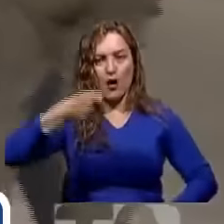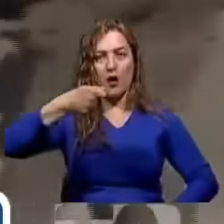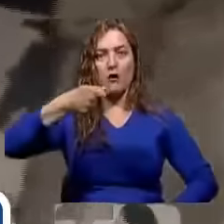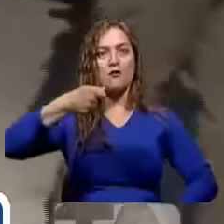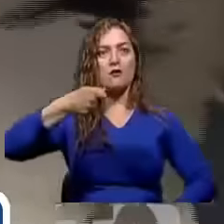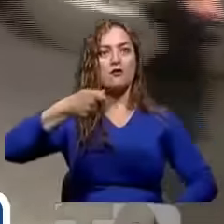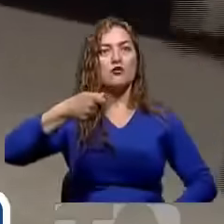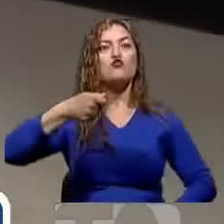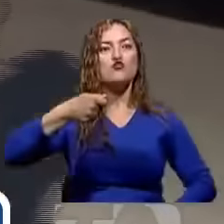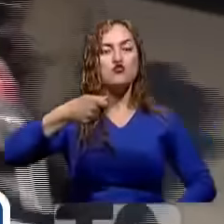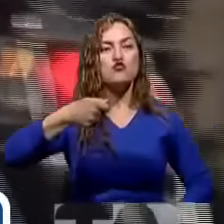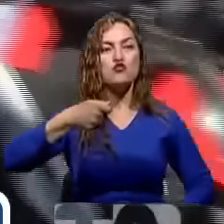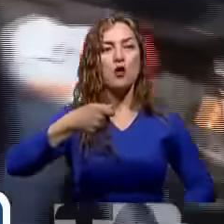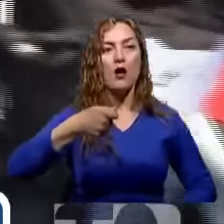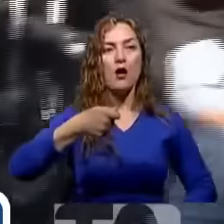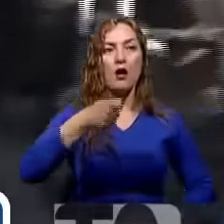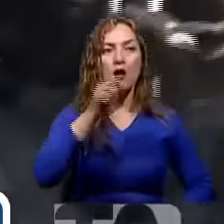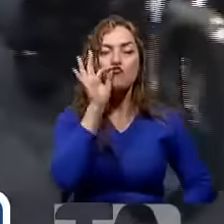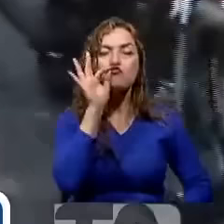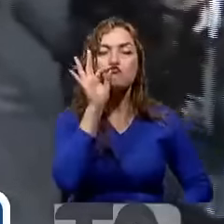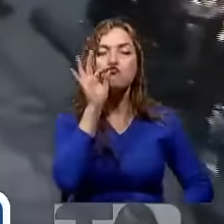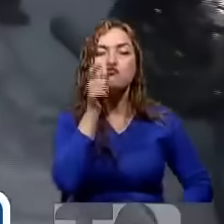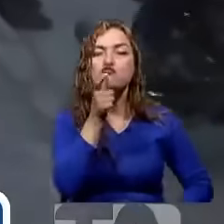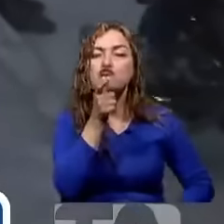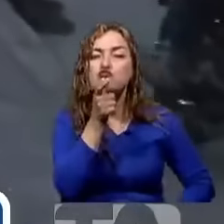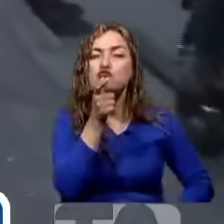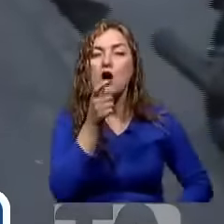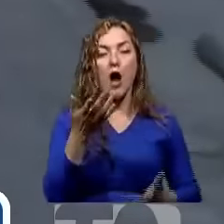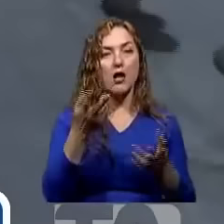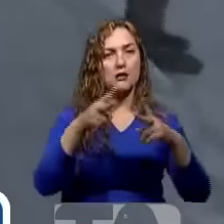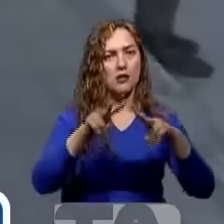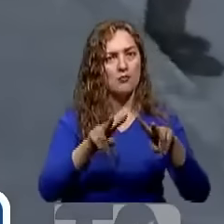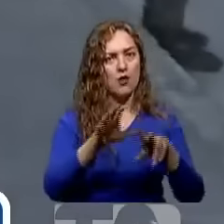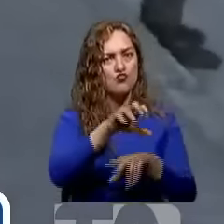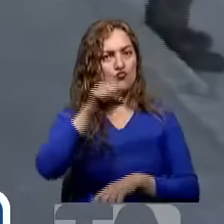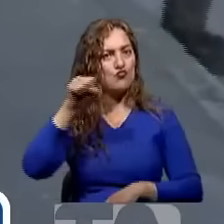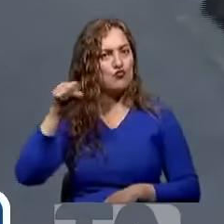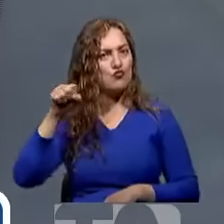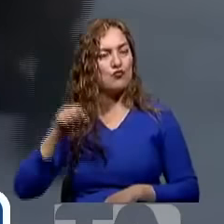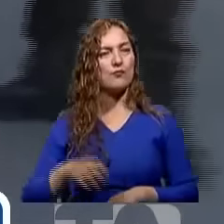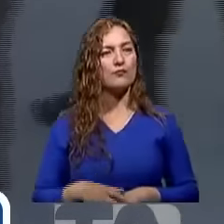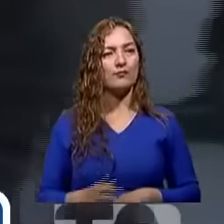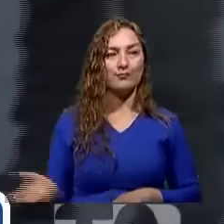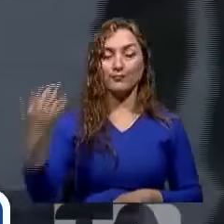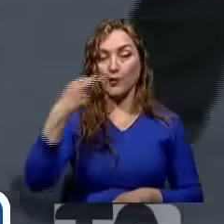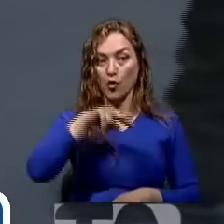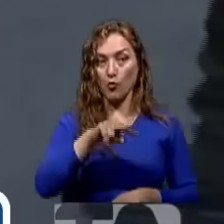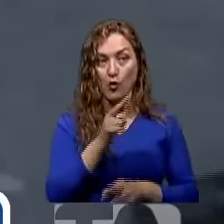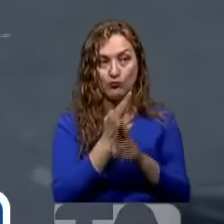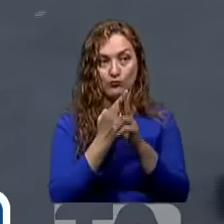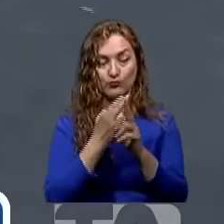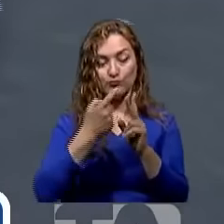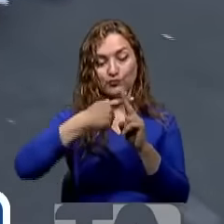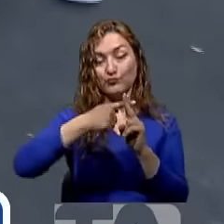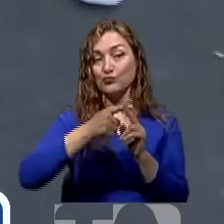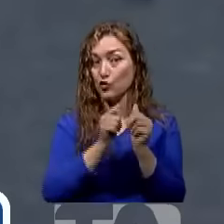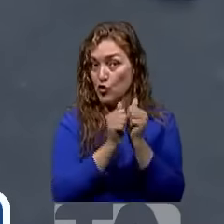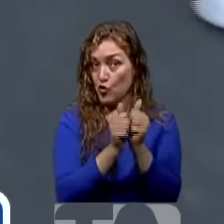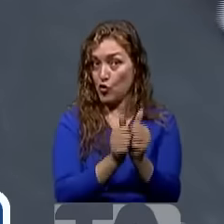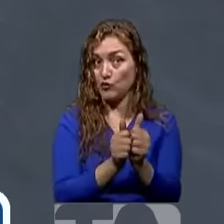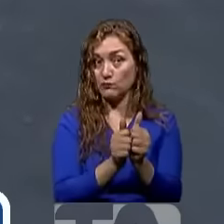e incluso una pipa para consumo de sustancias. Precisamente, si nos acercamos acá, este operativo inició junto con